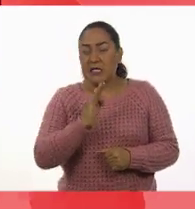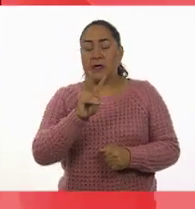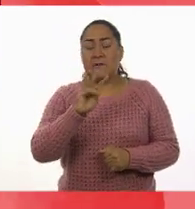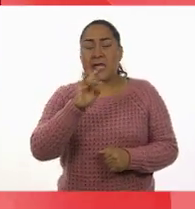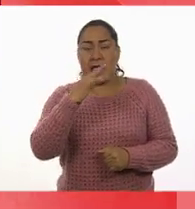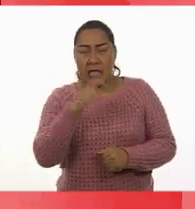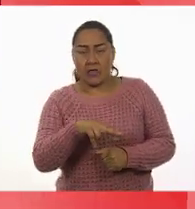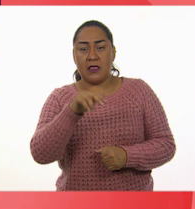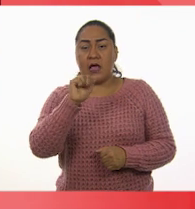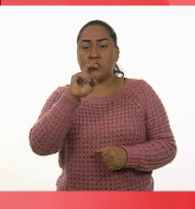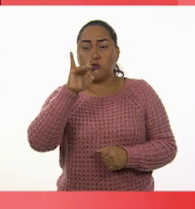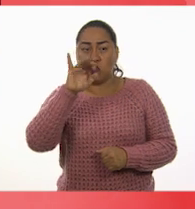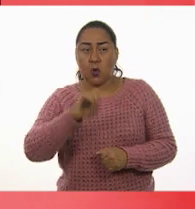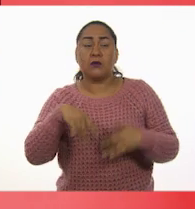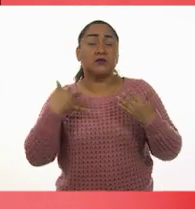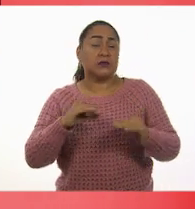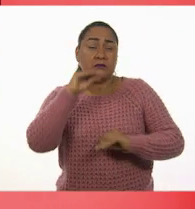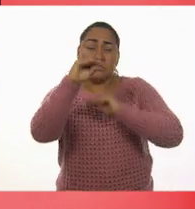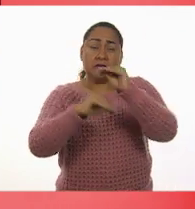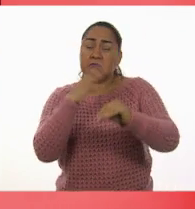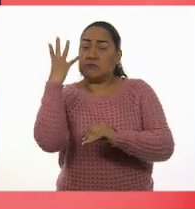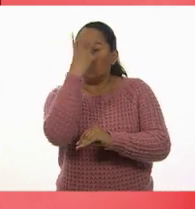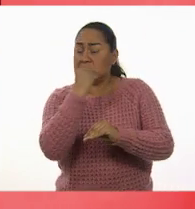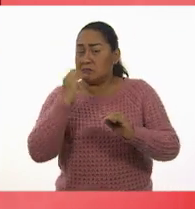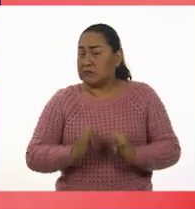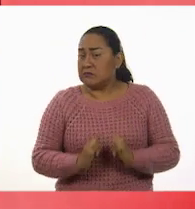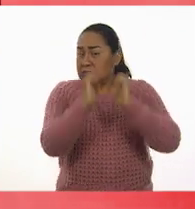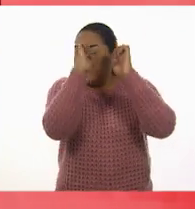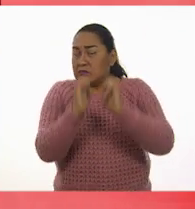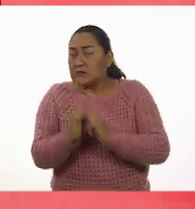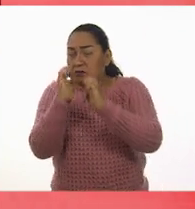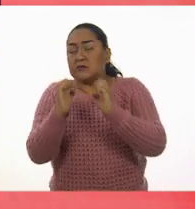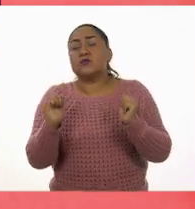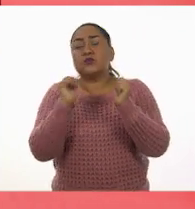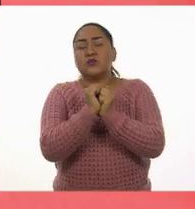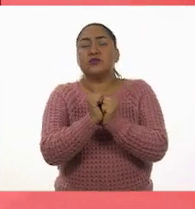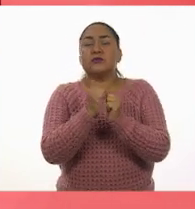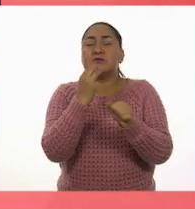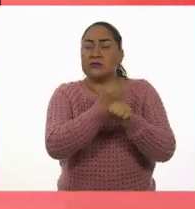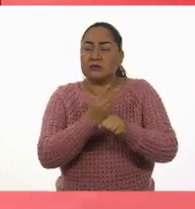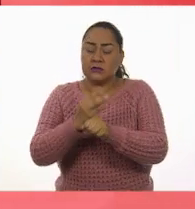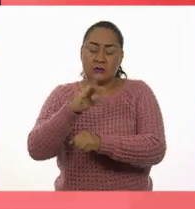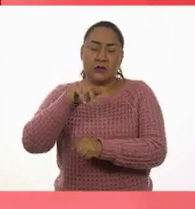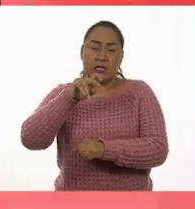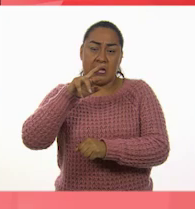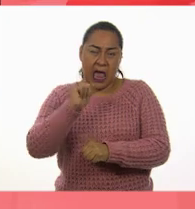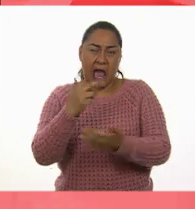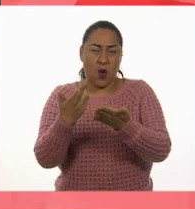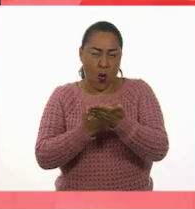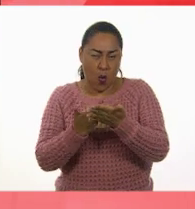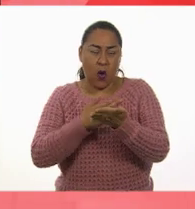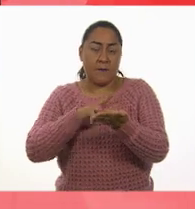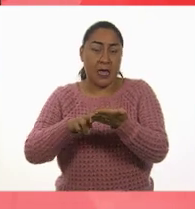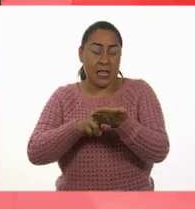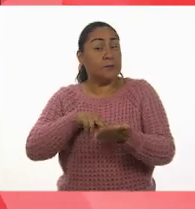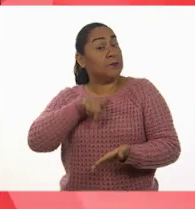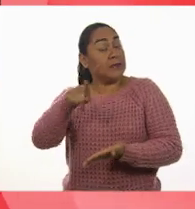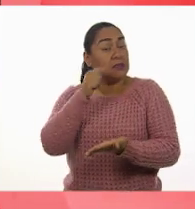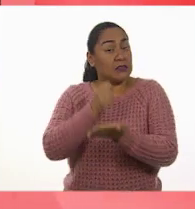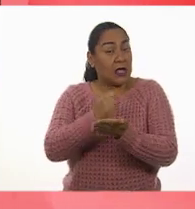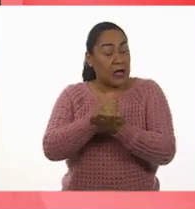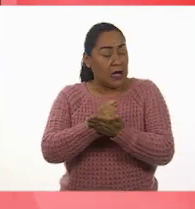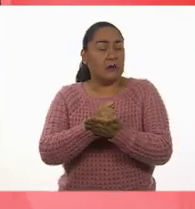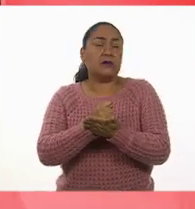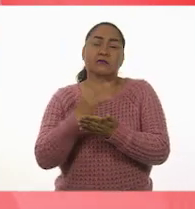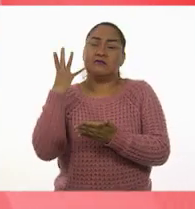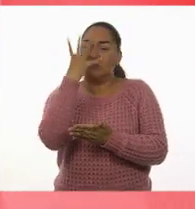que destaca por su belleza arquitectónica elaborada a base de cantera rosa y verde. Taxco de Alarcón, encantador